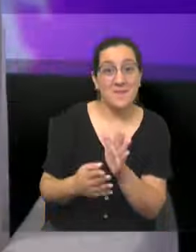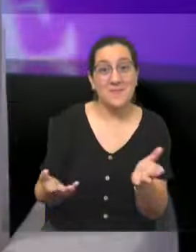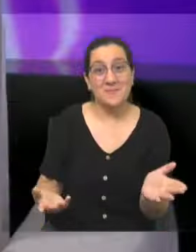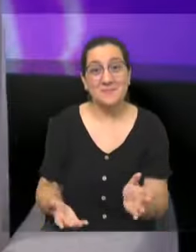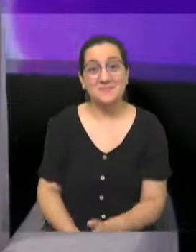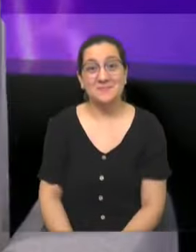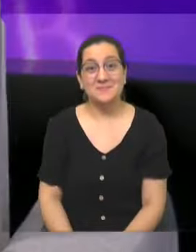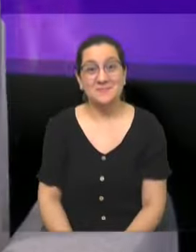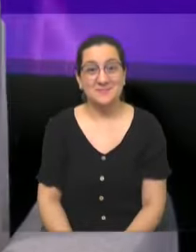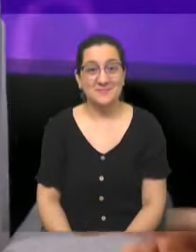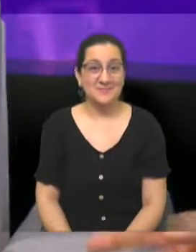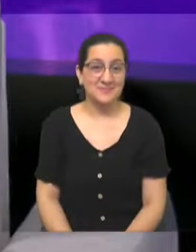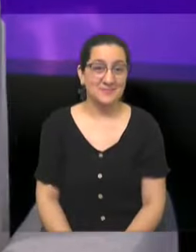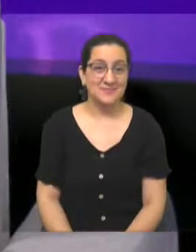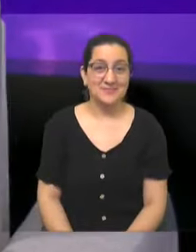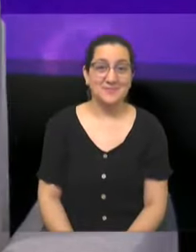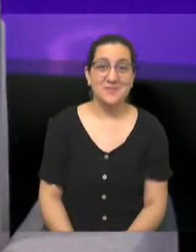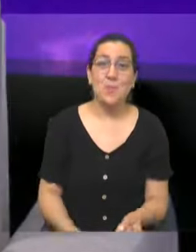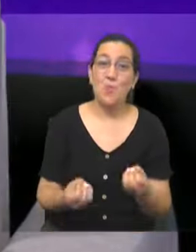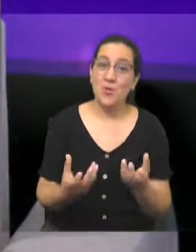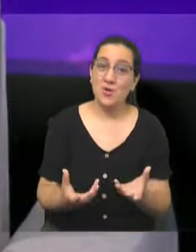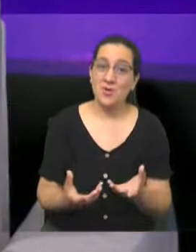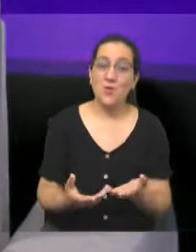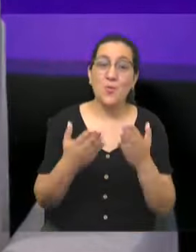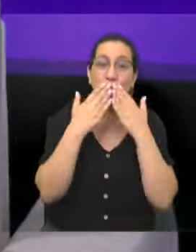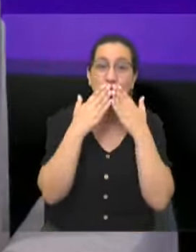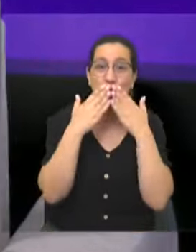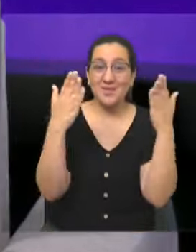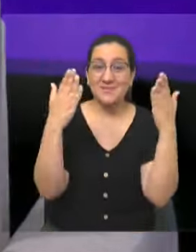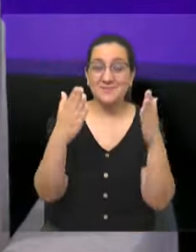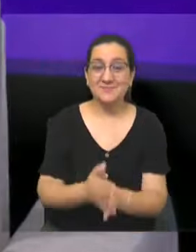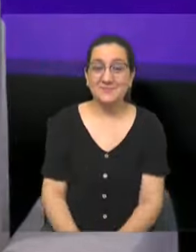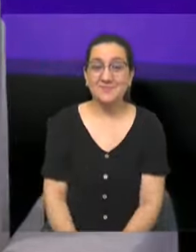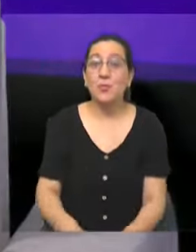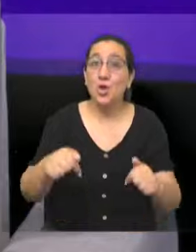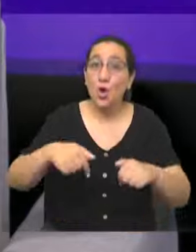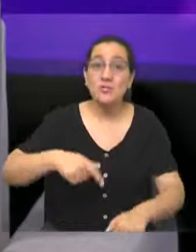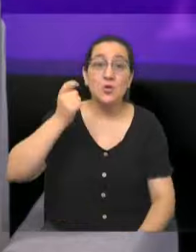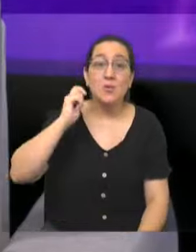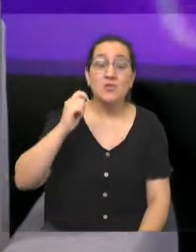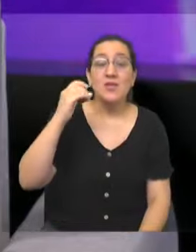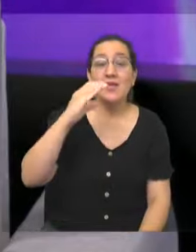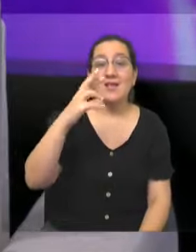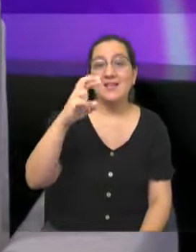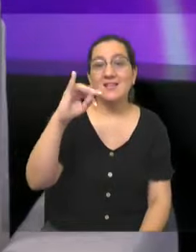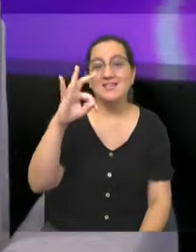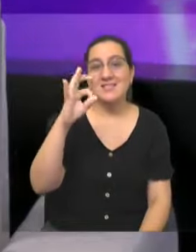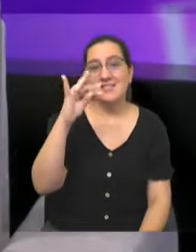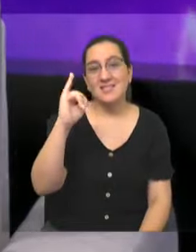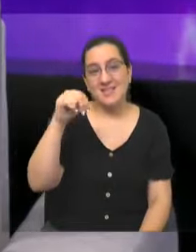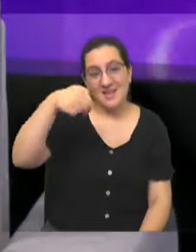las efemérides a esta hora. Y dicho todo esto, un beso muy, pero muy, muy grande porque hoy es el cumpleaños de Cristina Fernández.